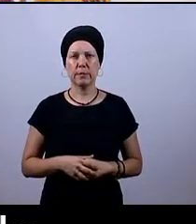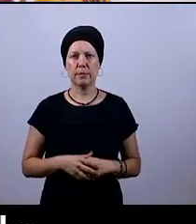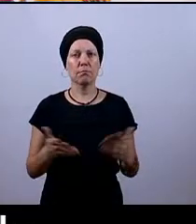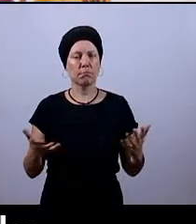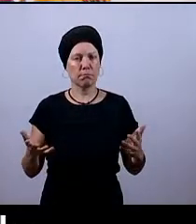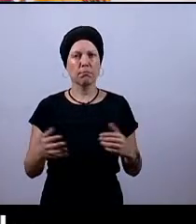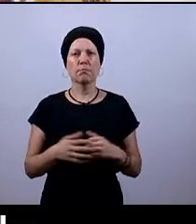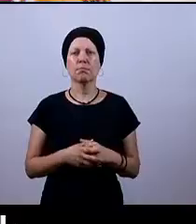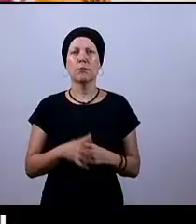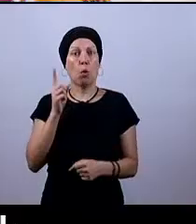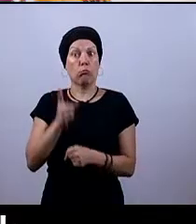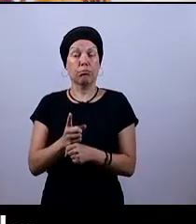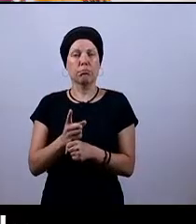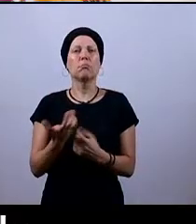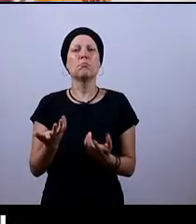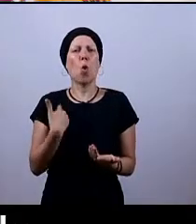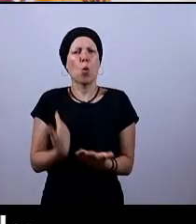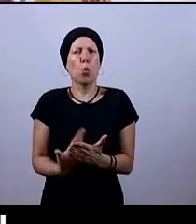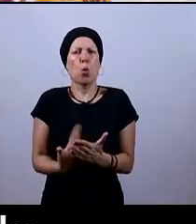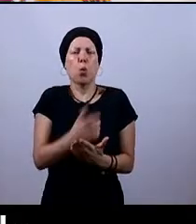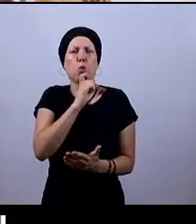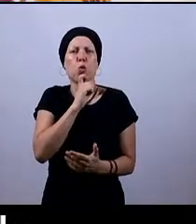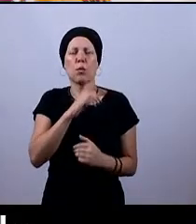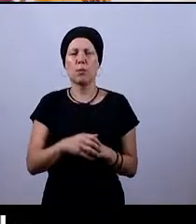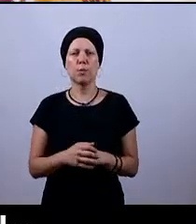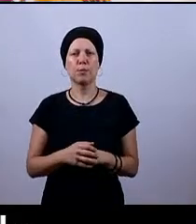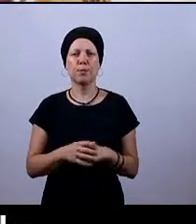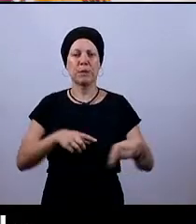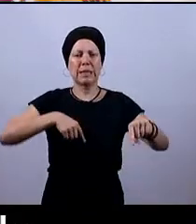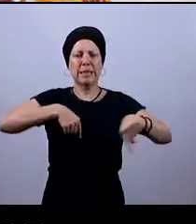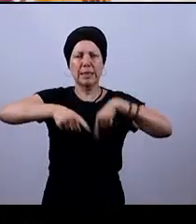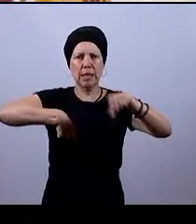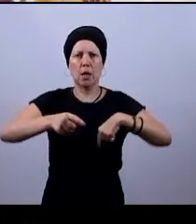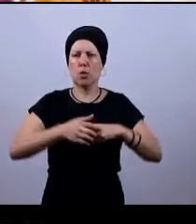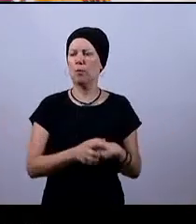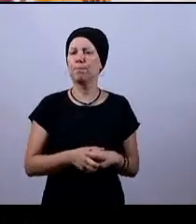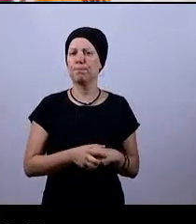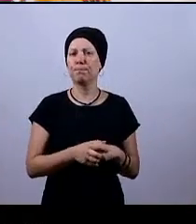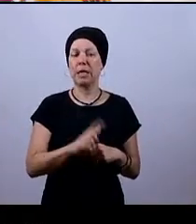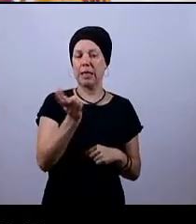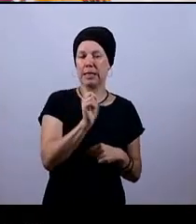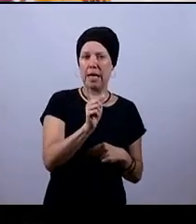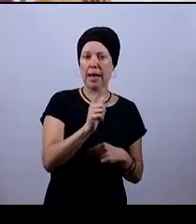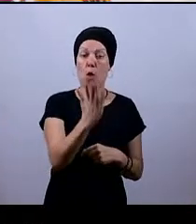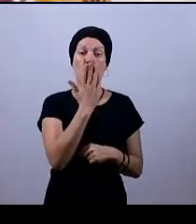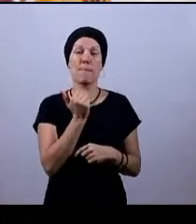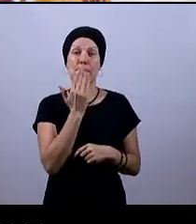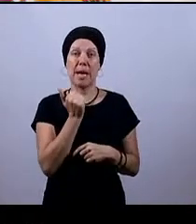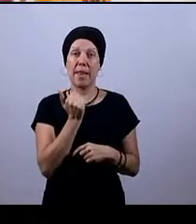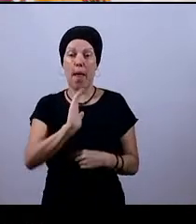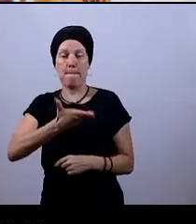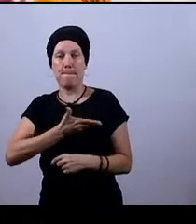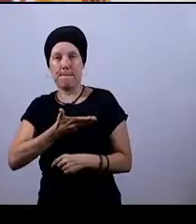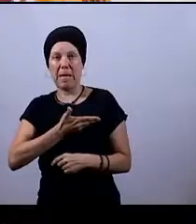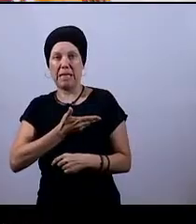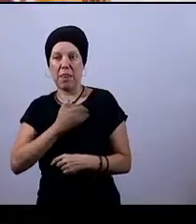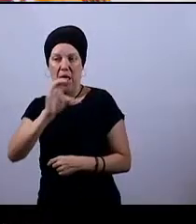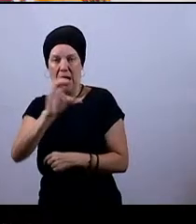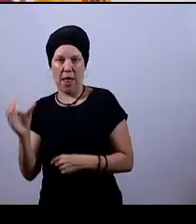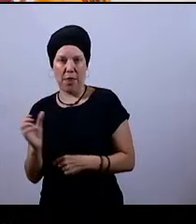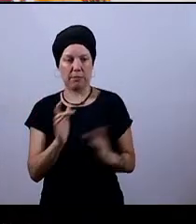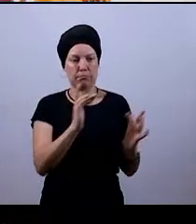Dicha obligación se justifica en los trayectos que unen Llerena, Mérida y Plasencia,